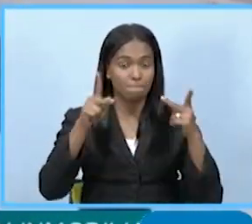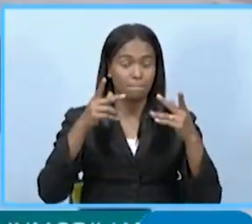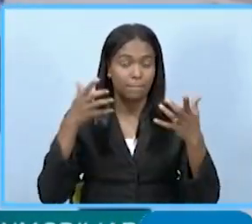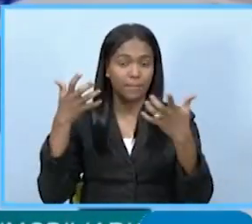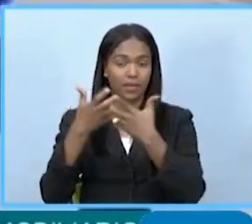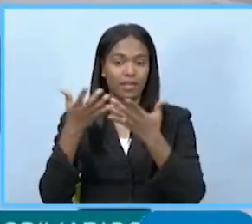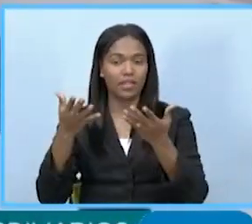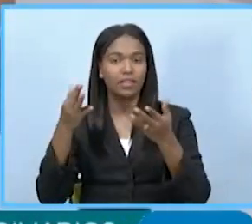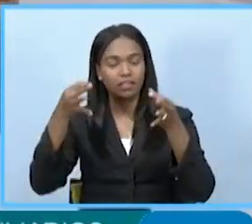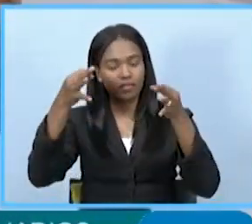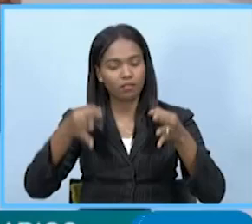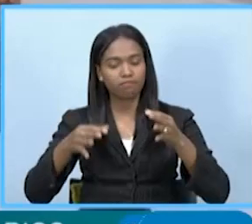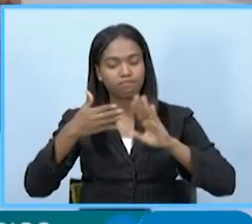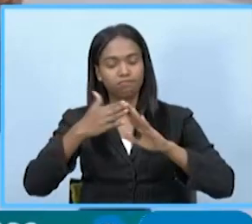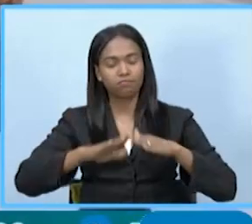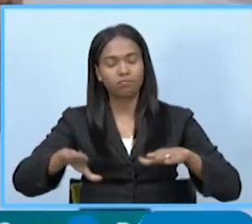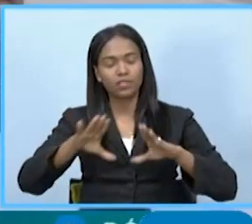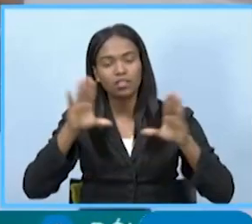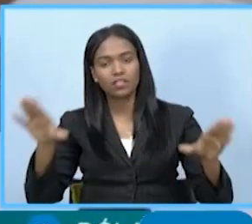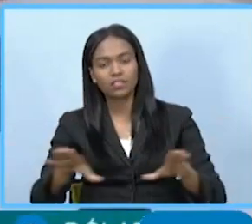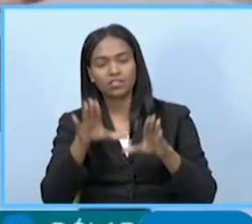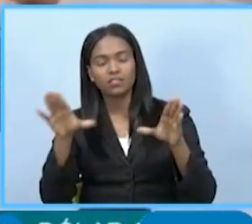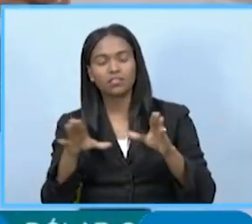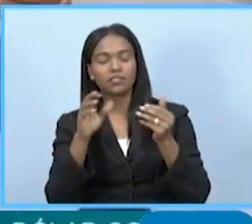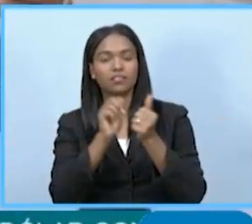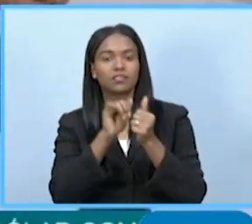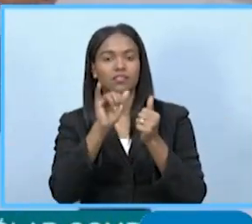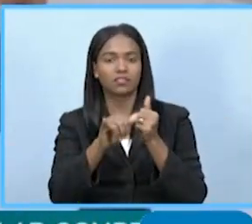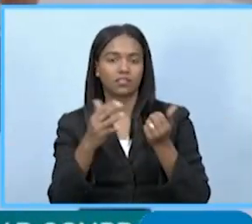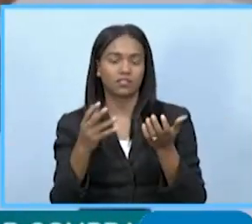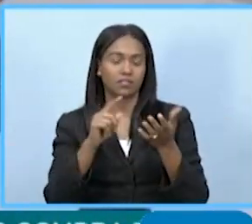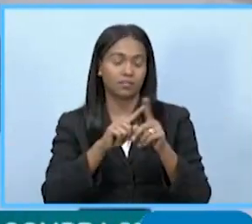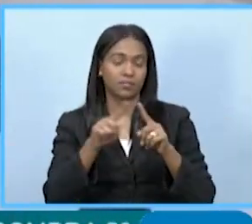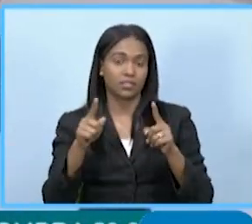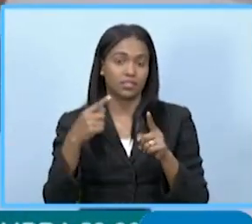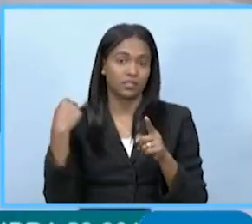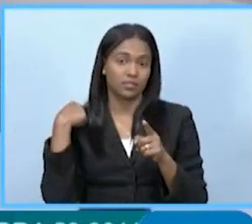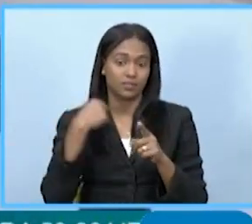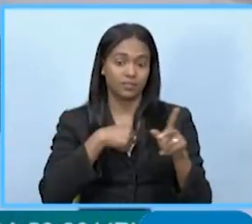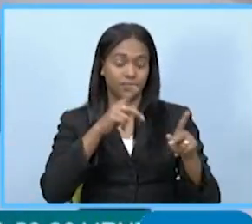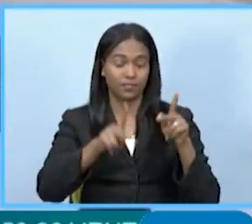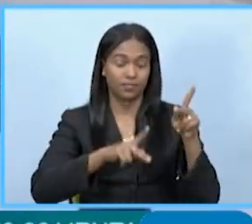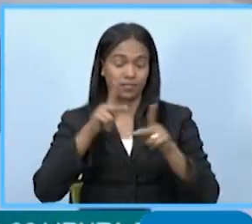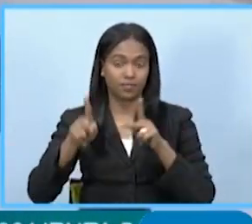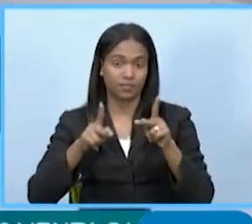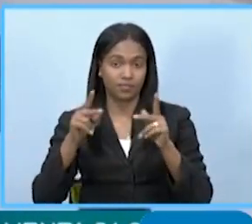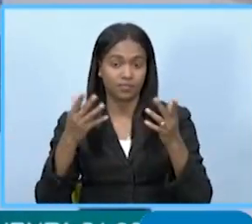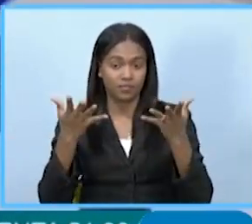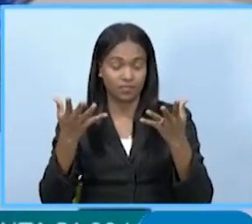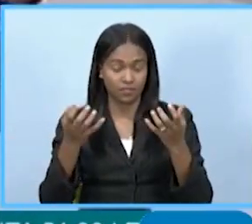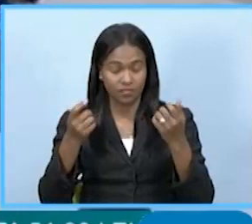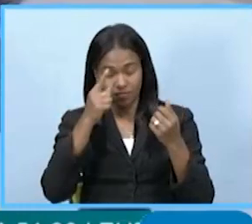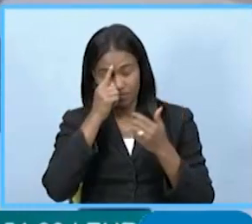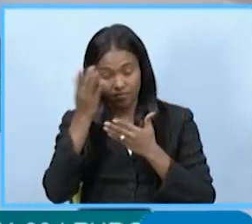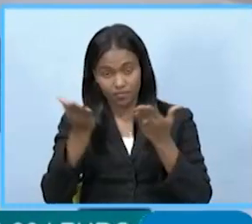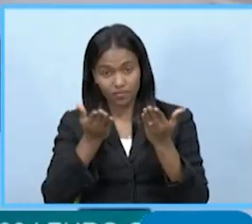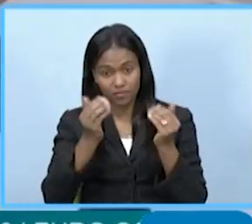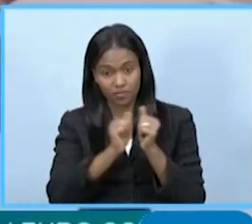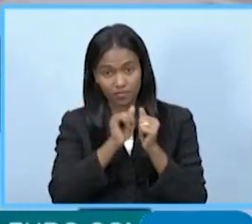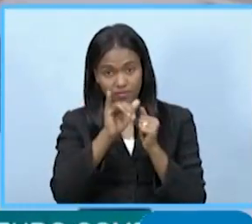un espacio digno de accionar, pero que nuestra gente en procura del